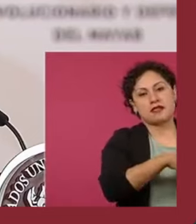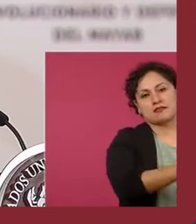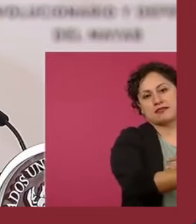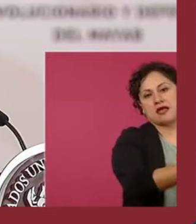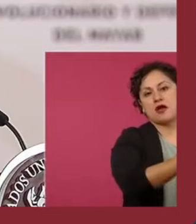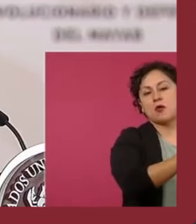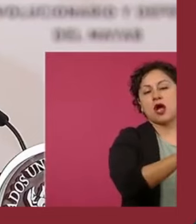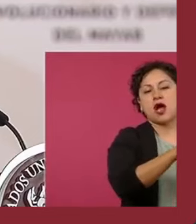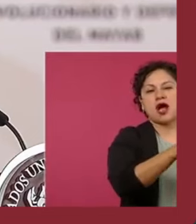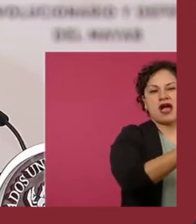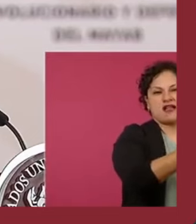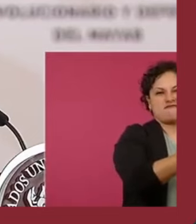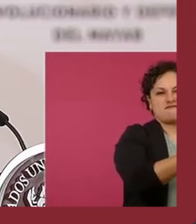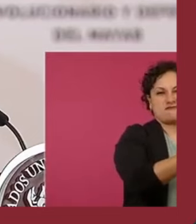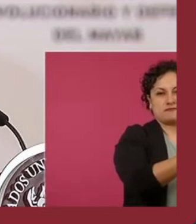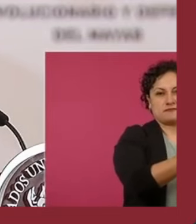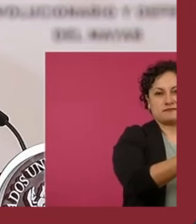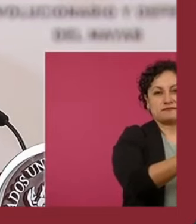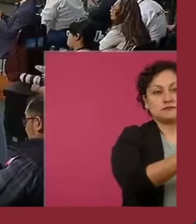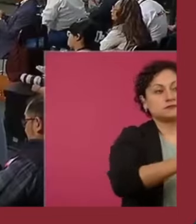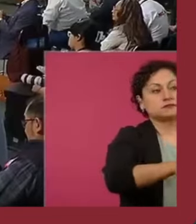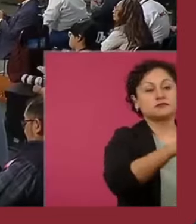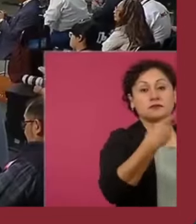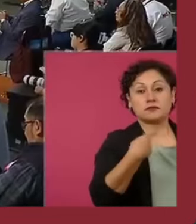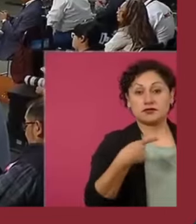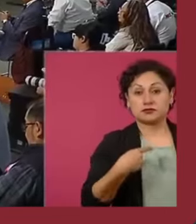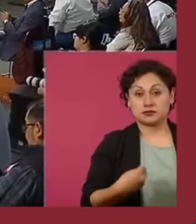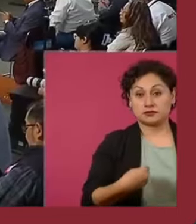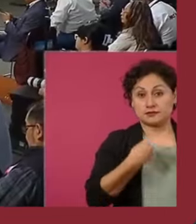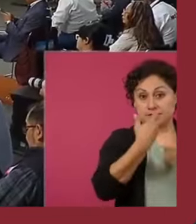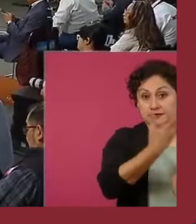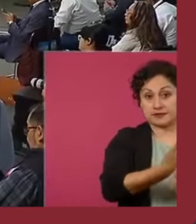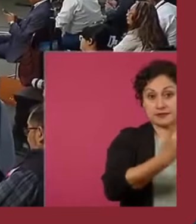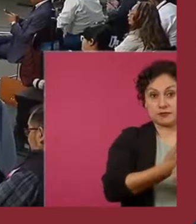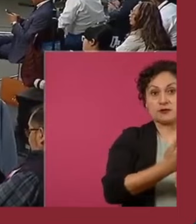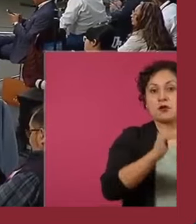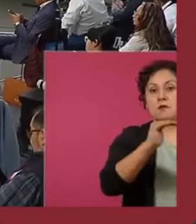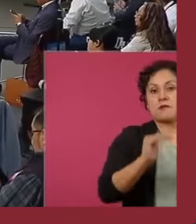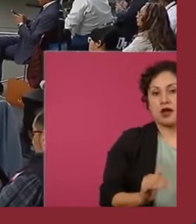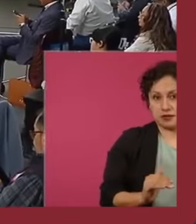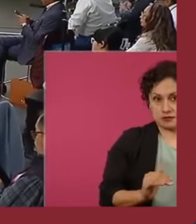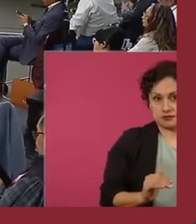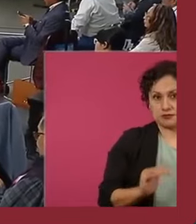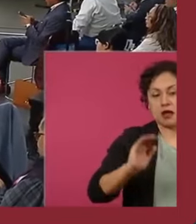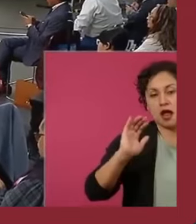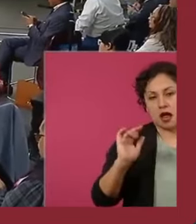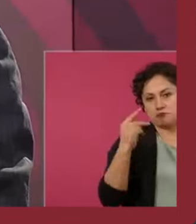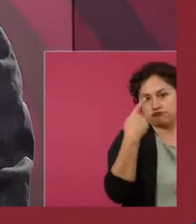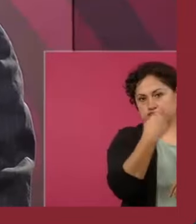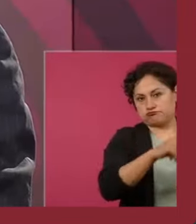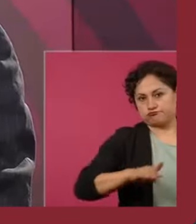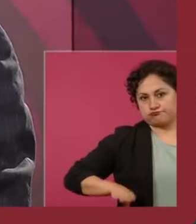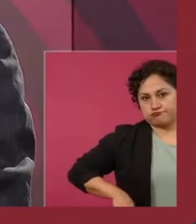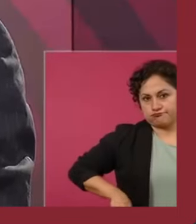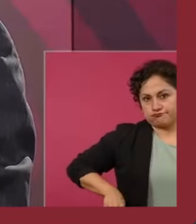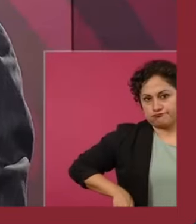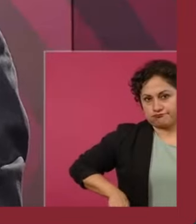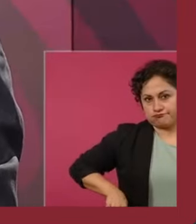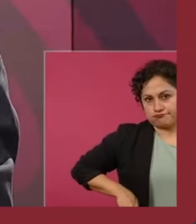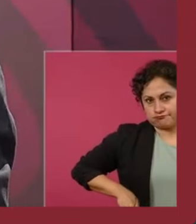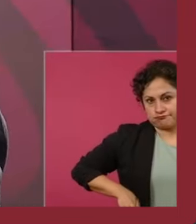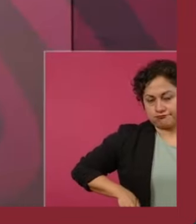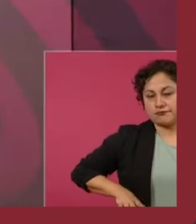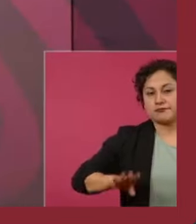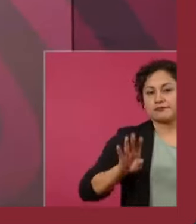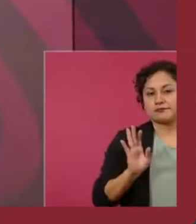López Obrador ha afirmado rotundamente que el gobierno mantendrá la clausura de más de 2.400 hectáreas en Playa del Carmen, Quintana